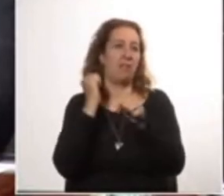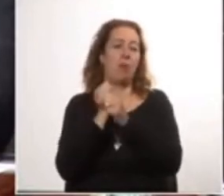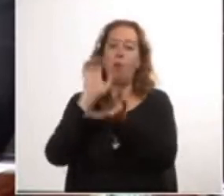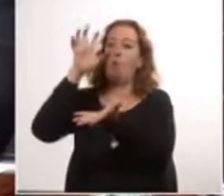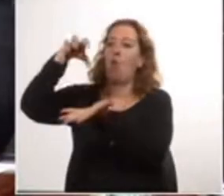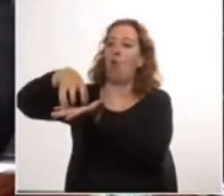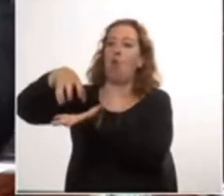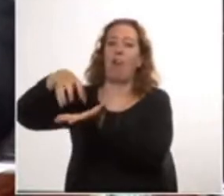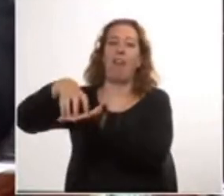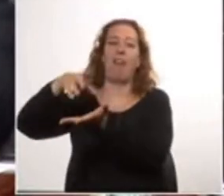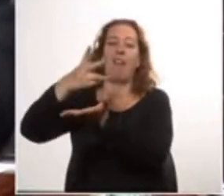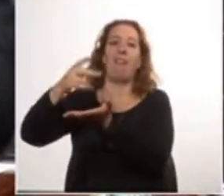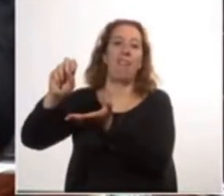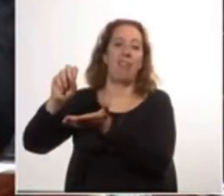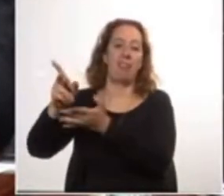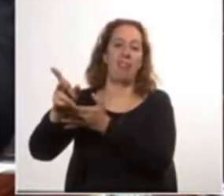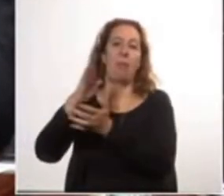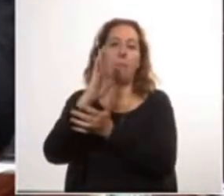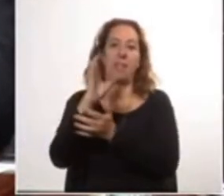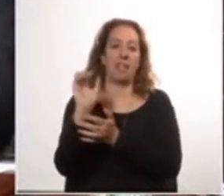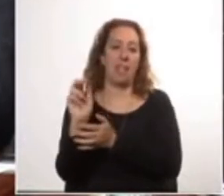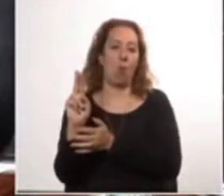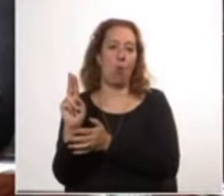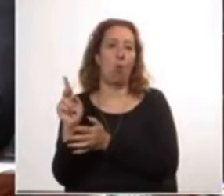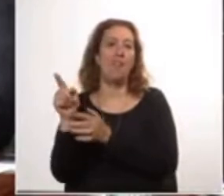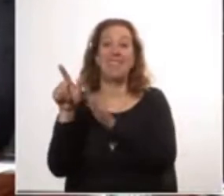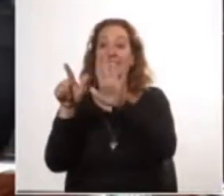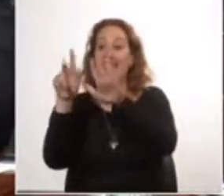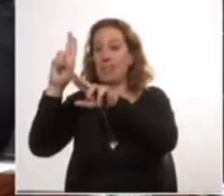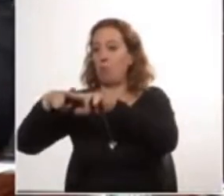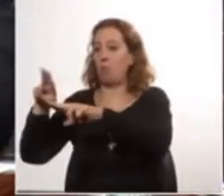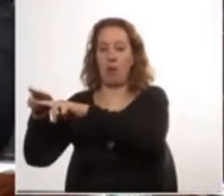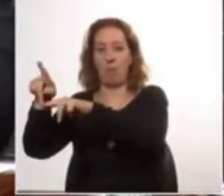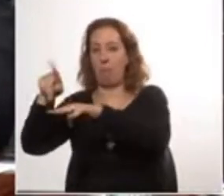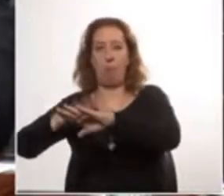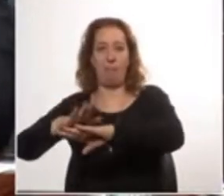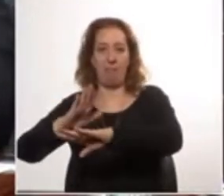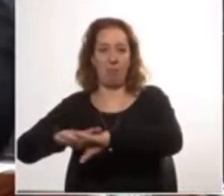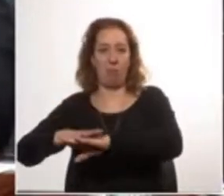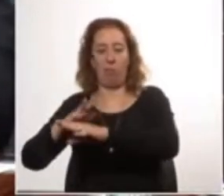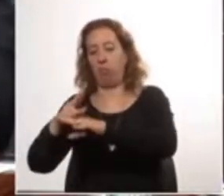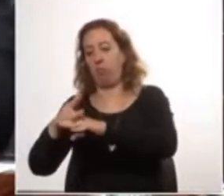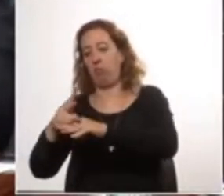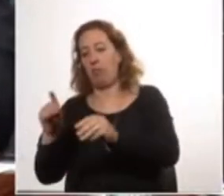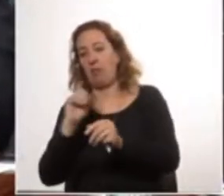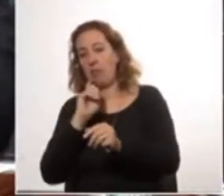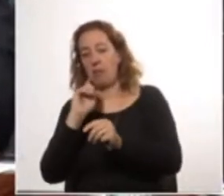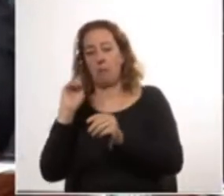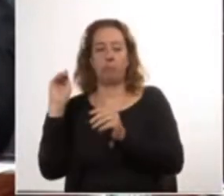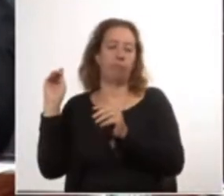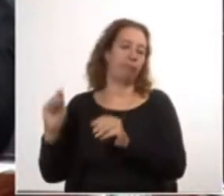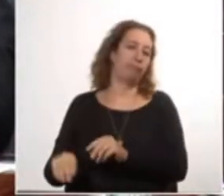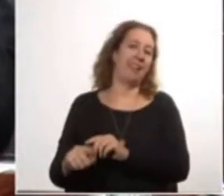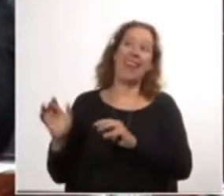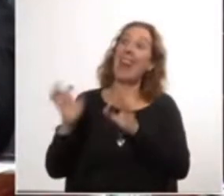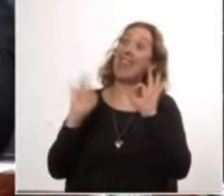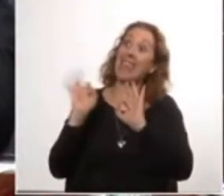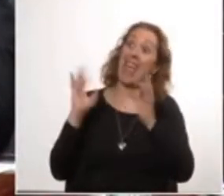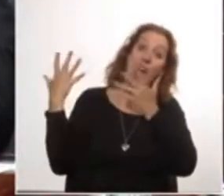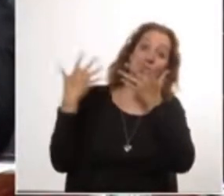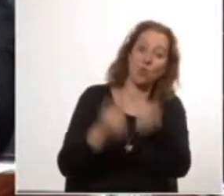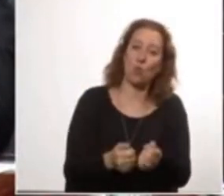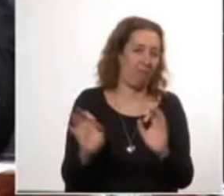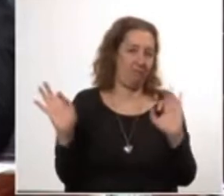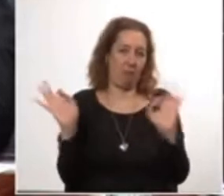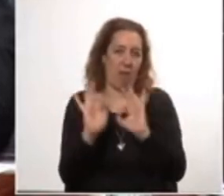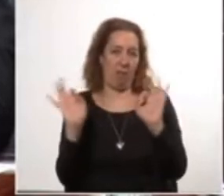seccional 20 del PCU. 7 morirían allí, desangrándose en la vereda sin recibir asistencia, y